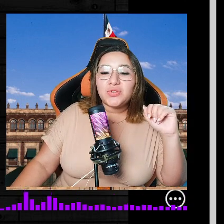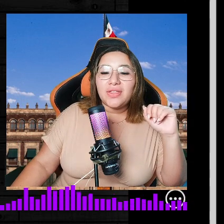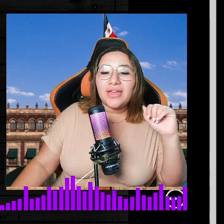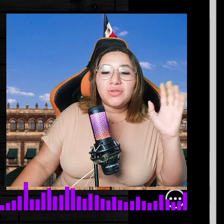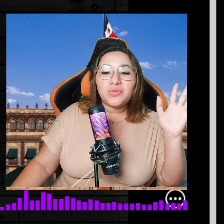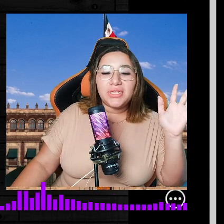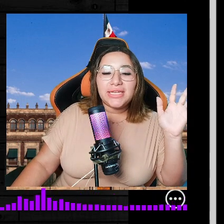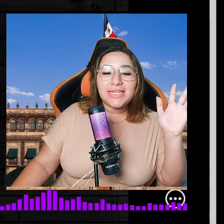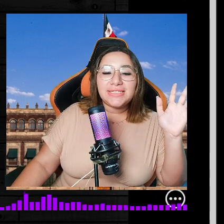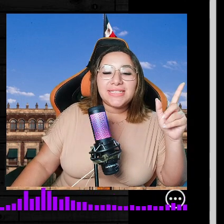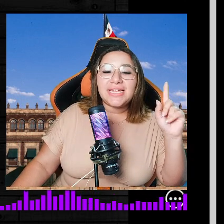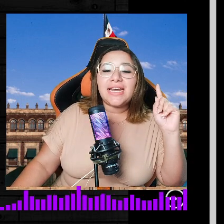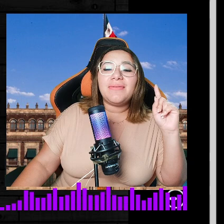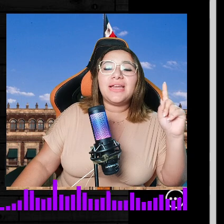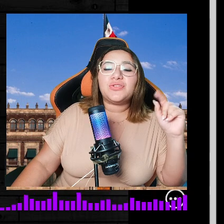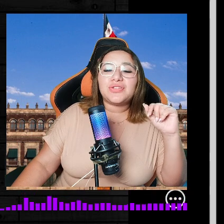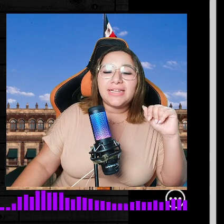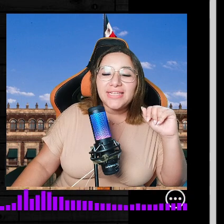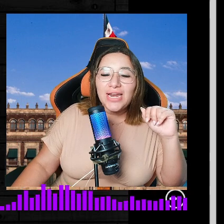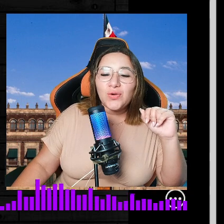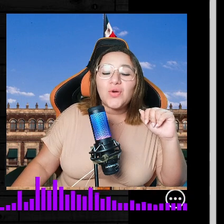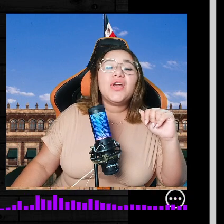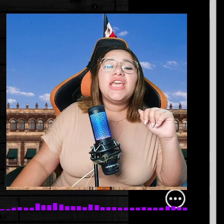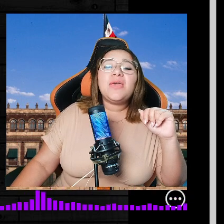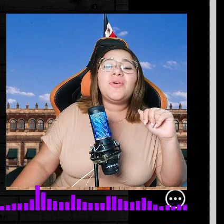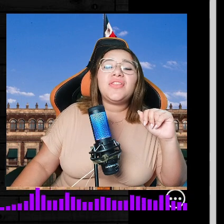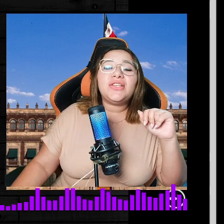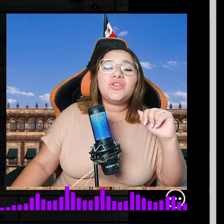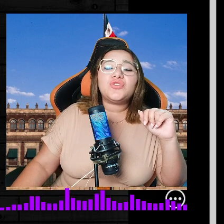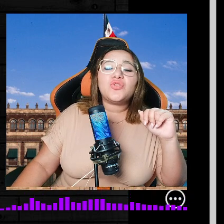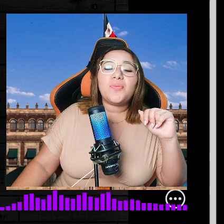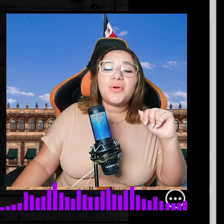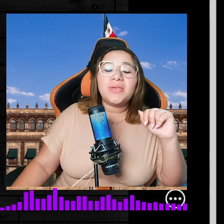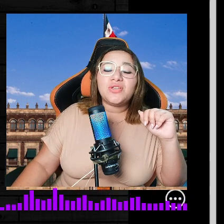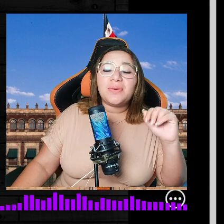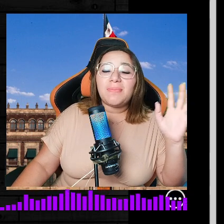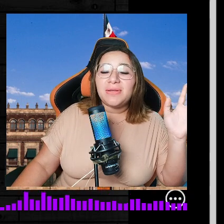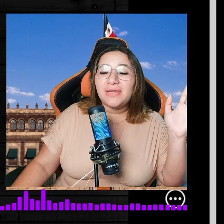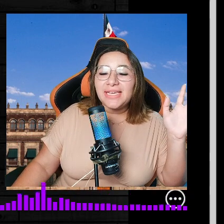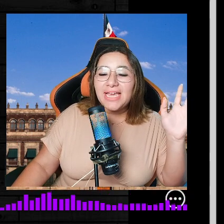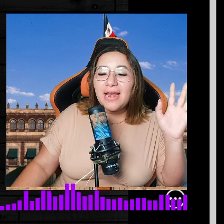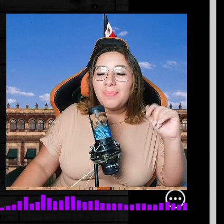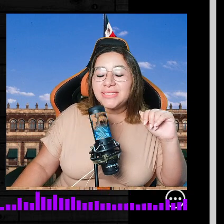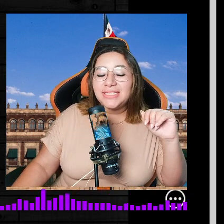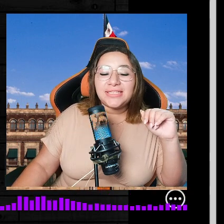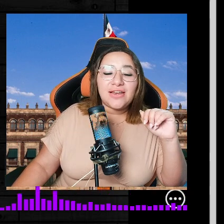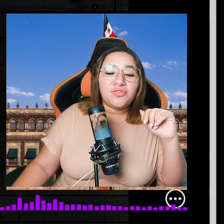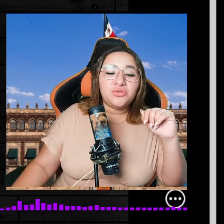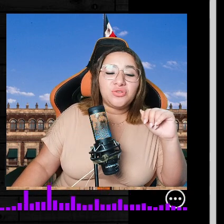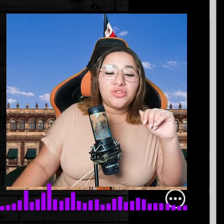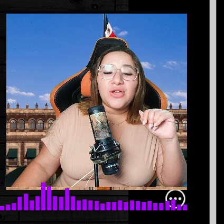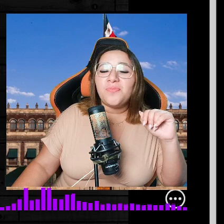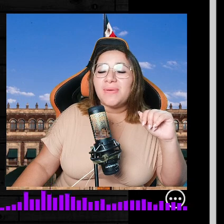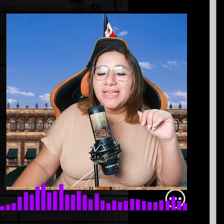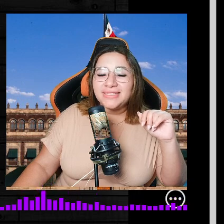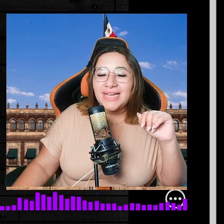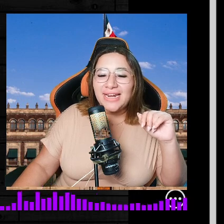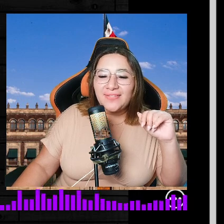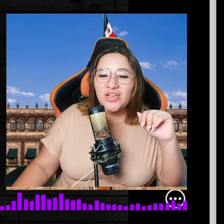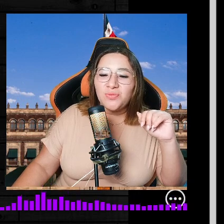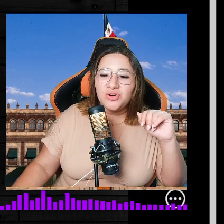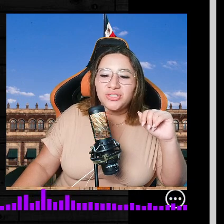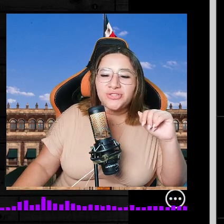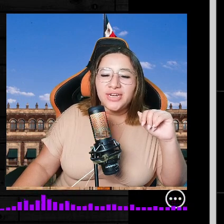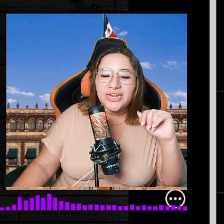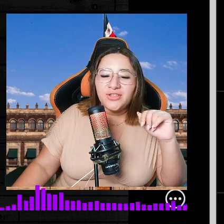movimiento ciudadano y su dirigencia estarán abiertos al diálogo y pondrán todos su compromiso para privilegiar el presente y el futuro de un país tan